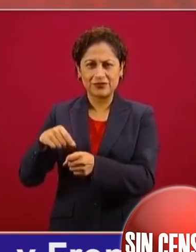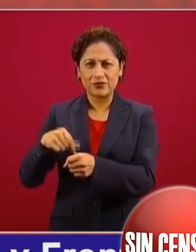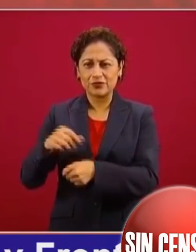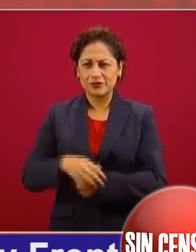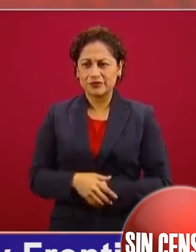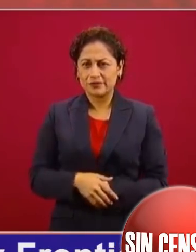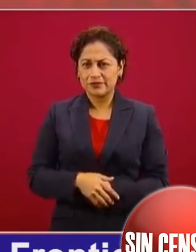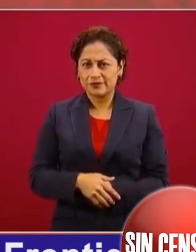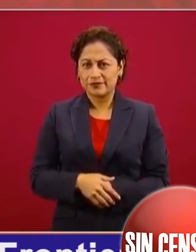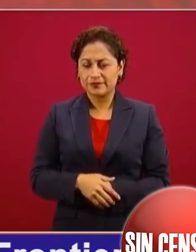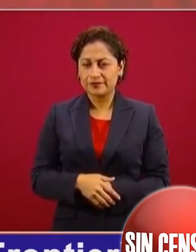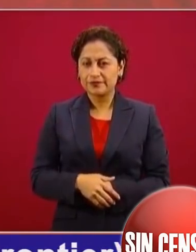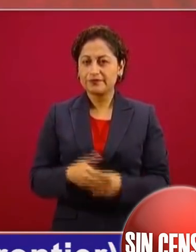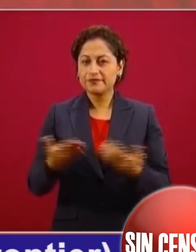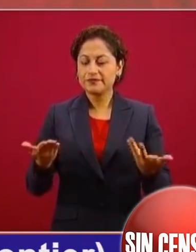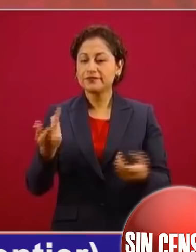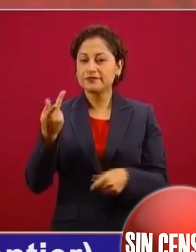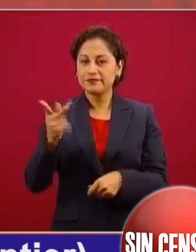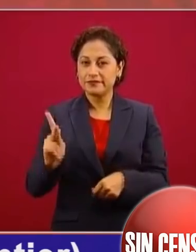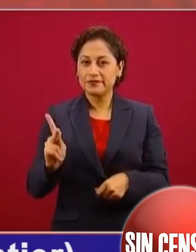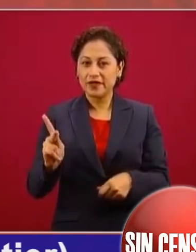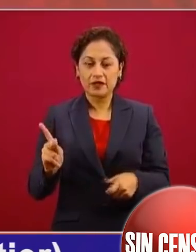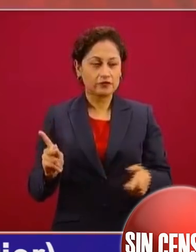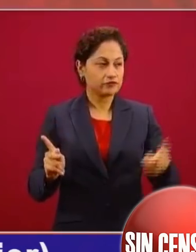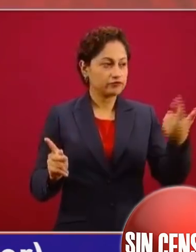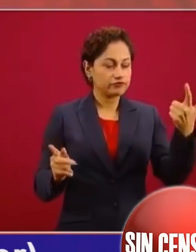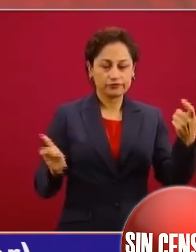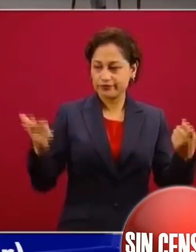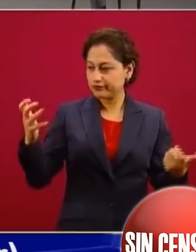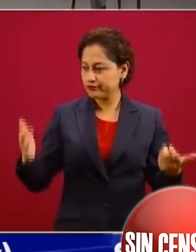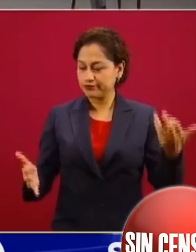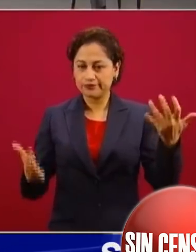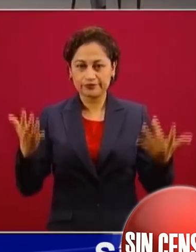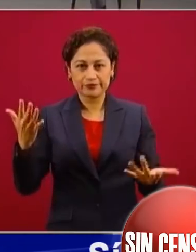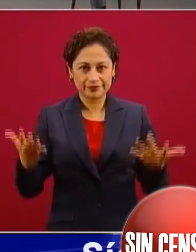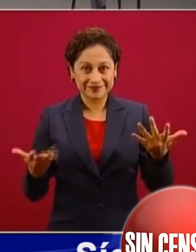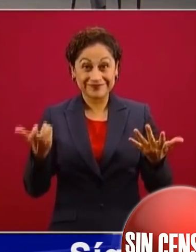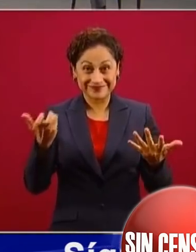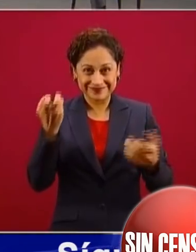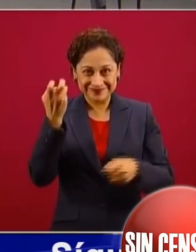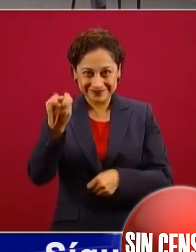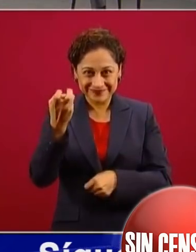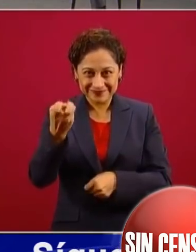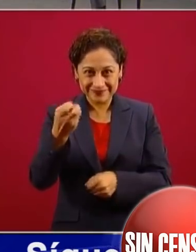era distinto y era orientar en ese sentido. Bueno, la alimentación